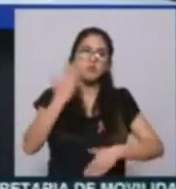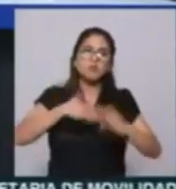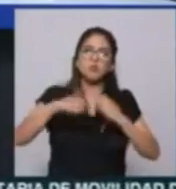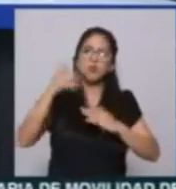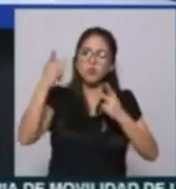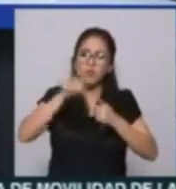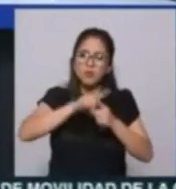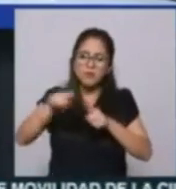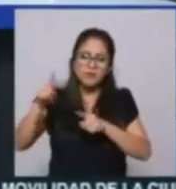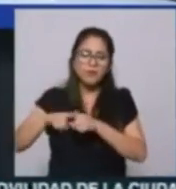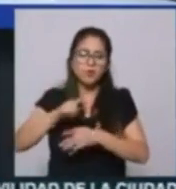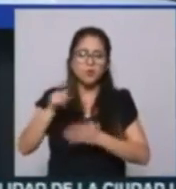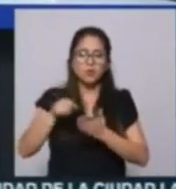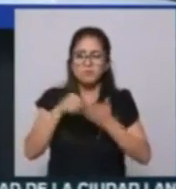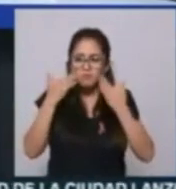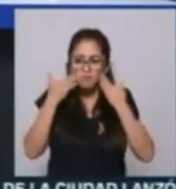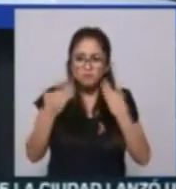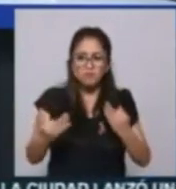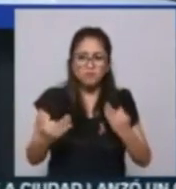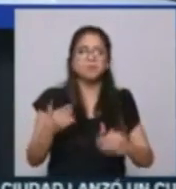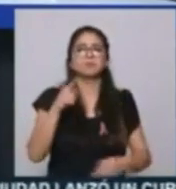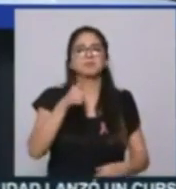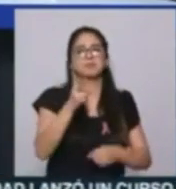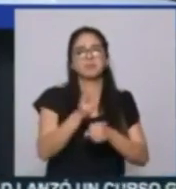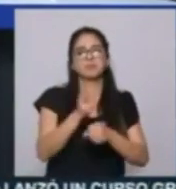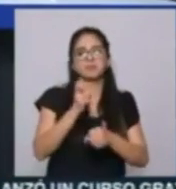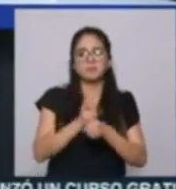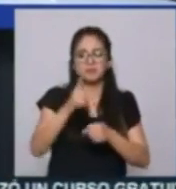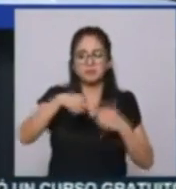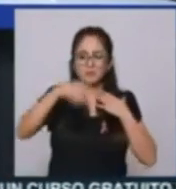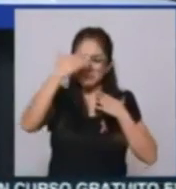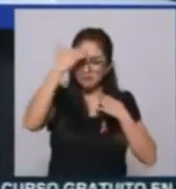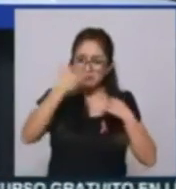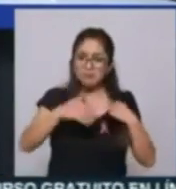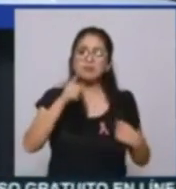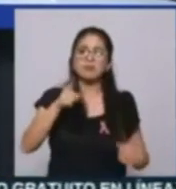Gracias. Ahí nos Y vemos ahí en está Xochimilco, ¿eh? la invitación, no se lo pierda, ya tiene todos los detalles, así que aprovechelo.